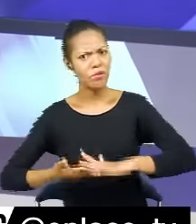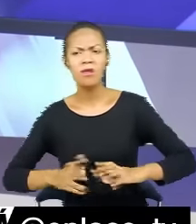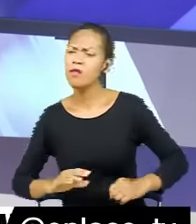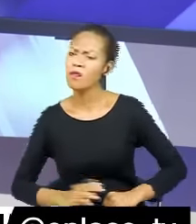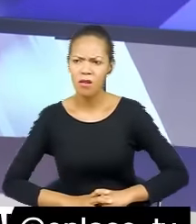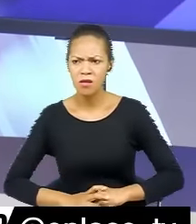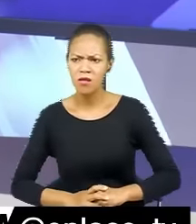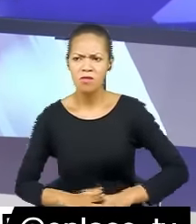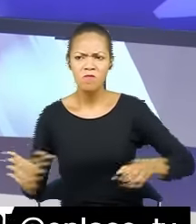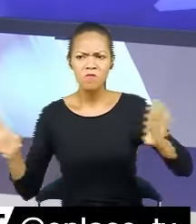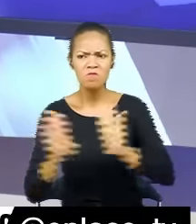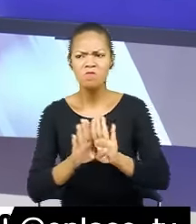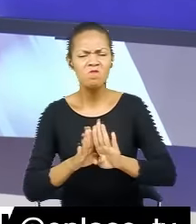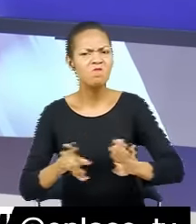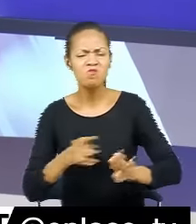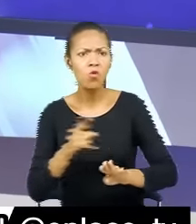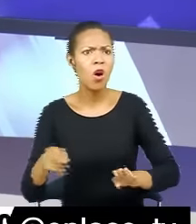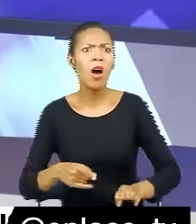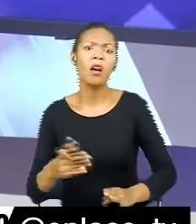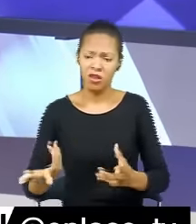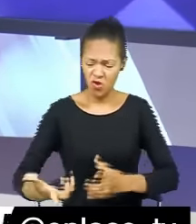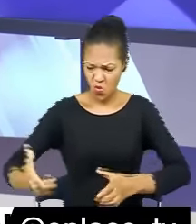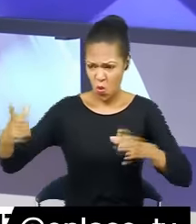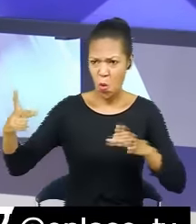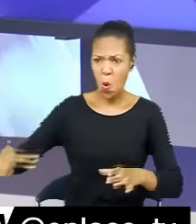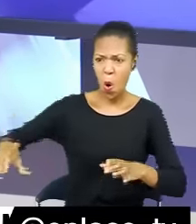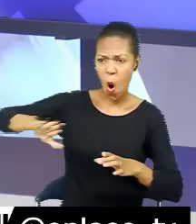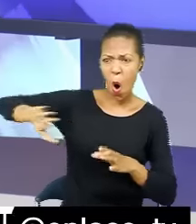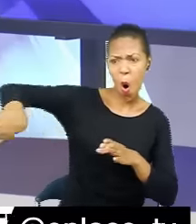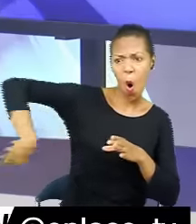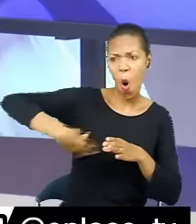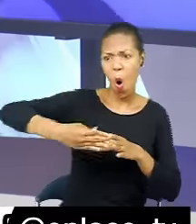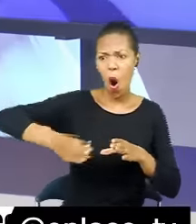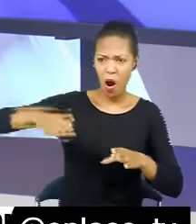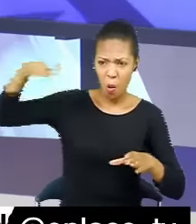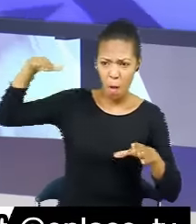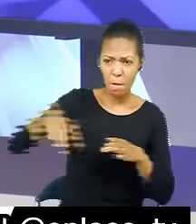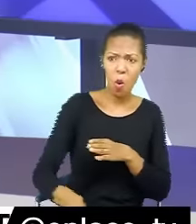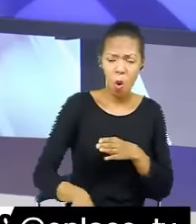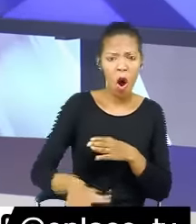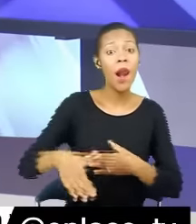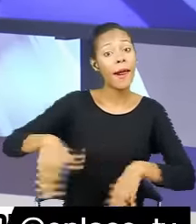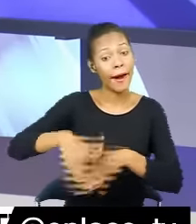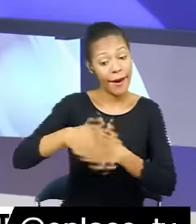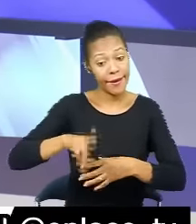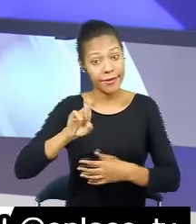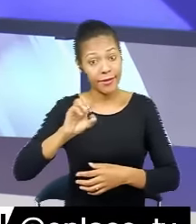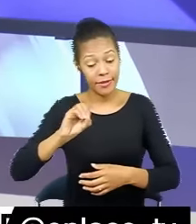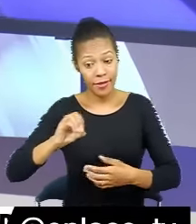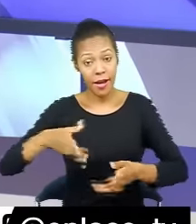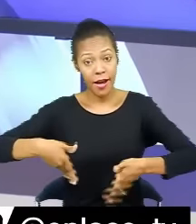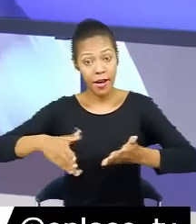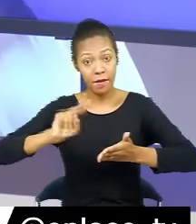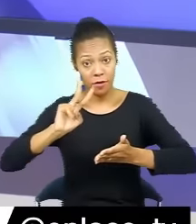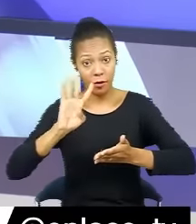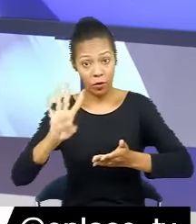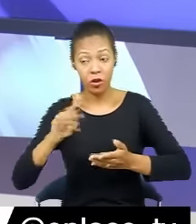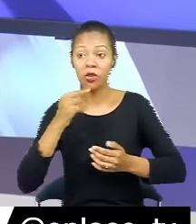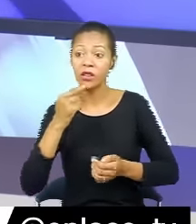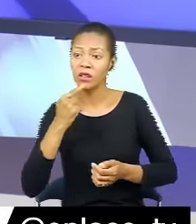que amenaza con llevarse viviendas y vías principales de la calle 60 con carrera 24. Anuncian que en 15 días